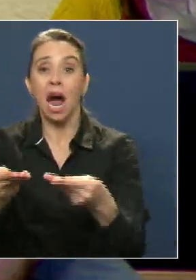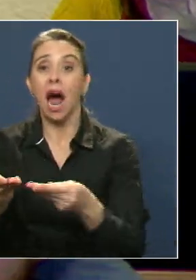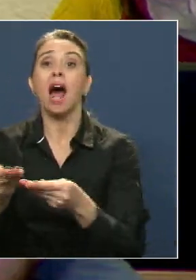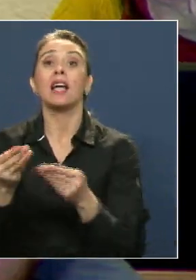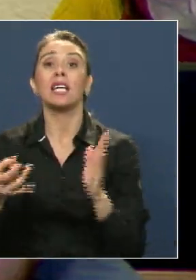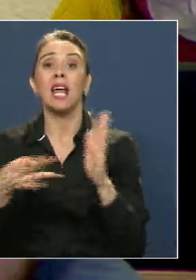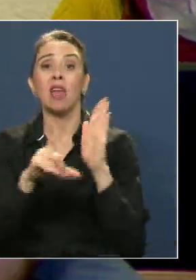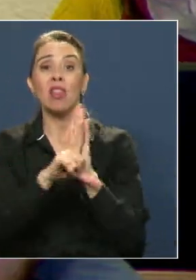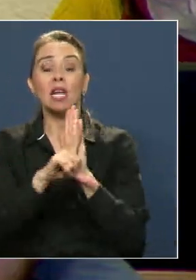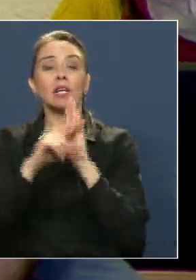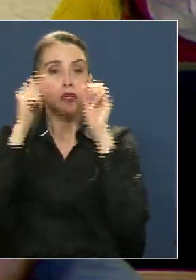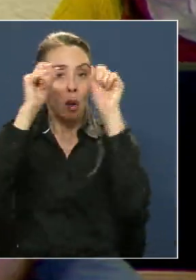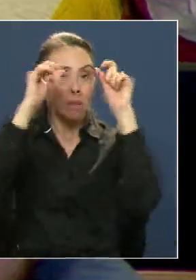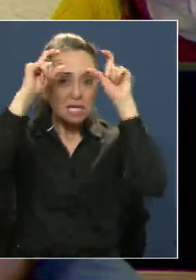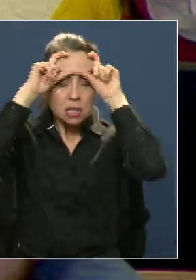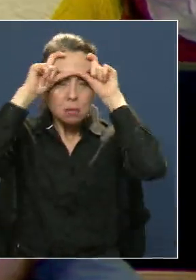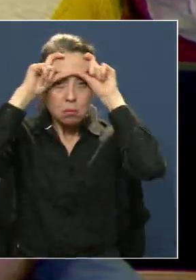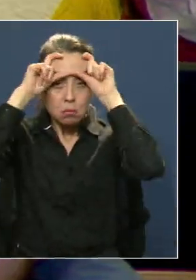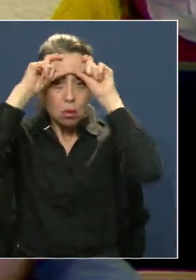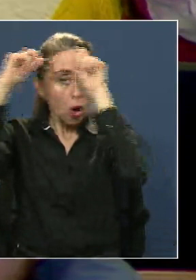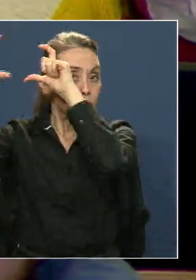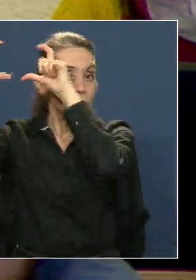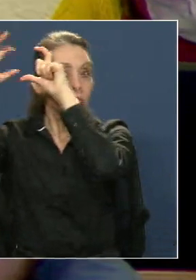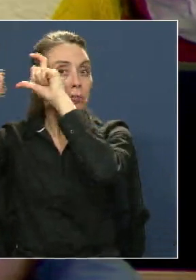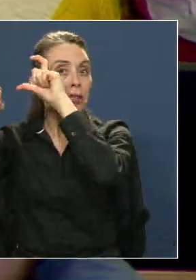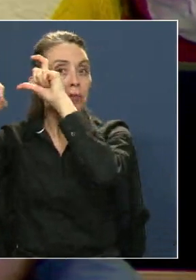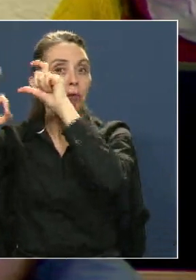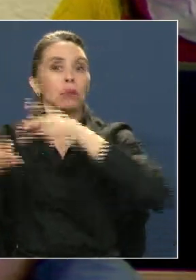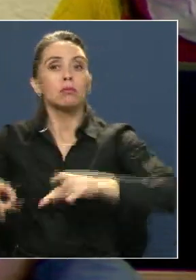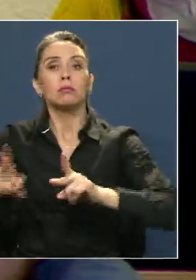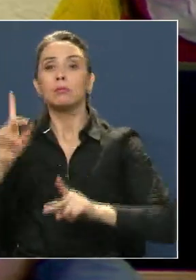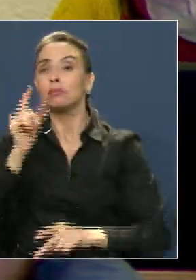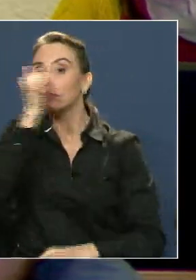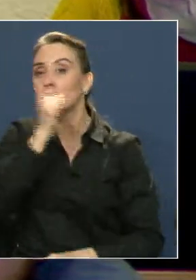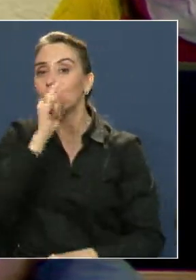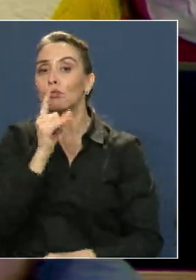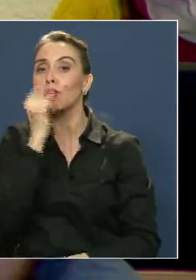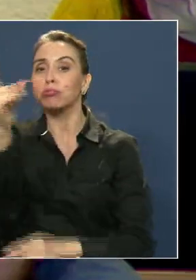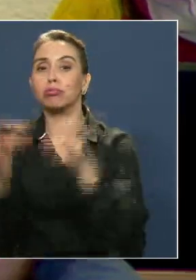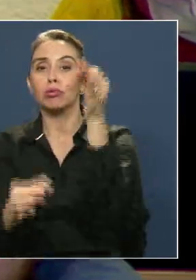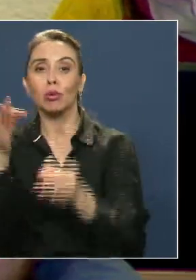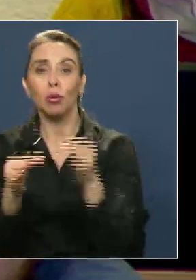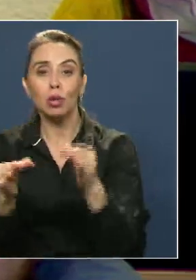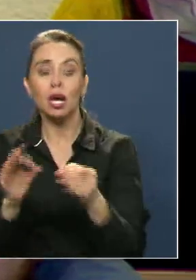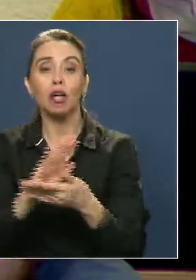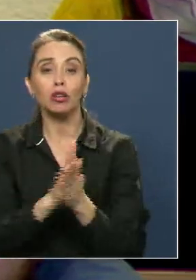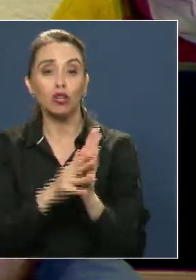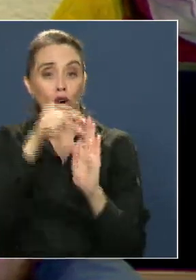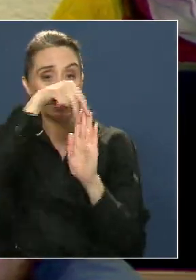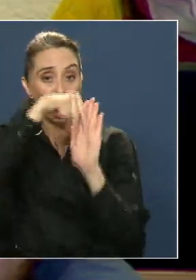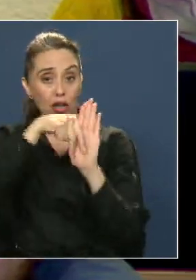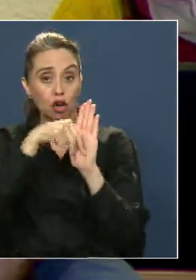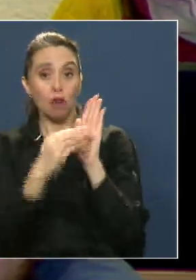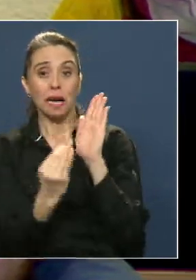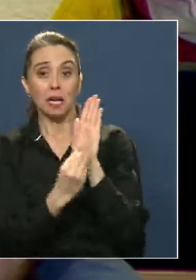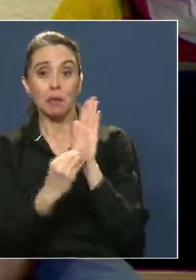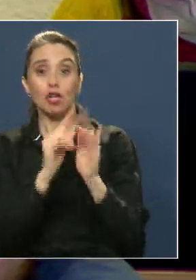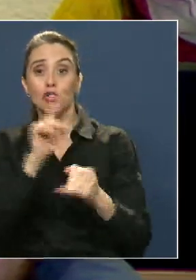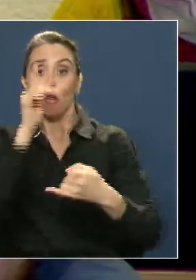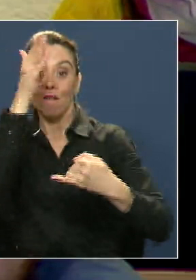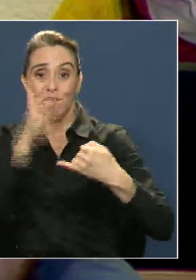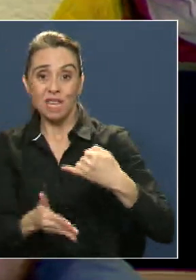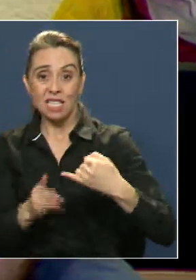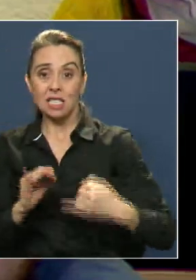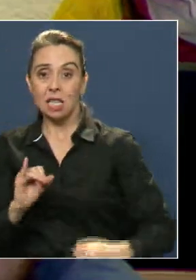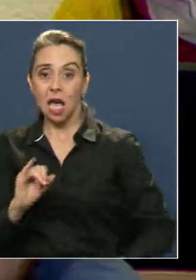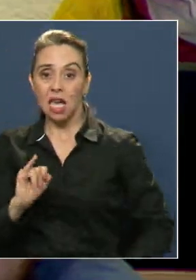replican estereotipos y con ello promueven la impunidad. Por último, toda norma de imprescriptibilidad aplica para el